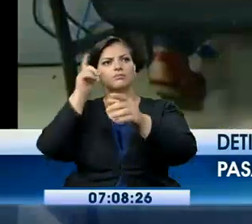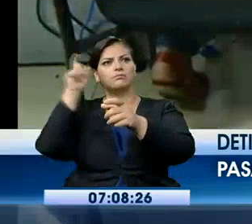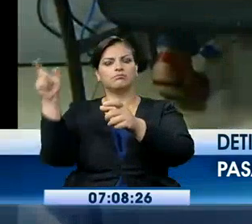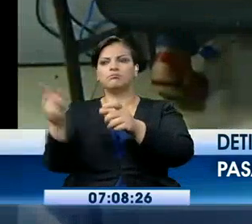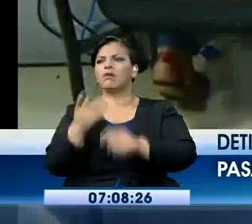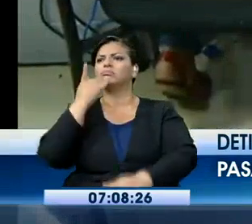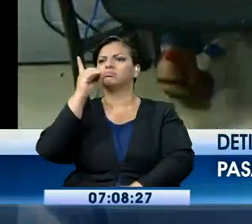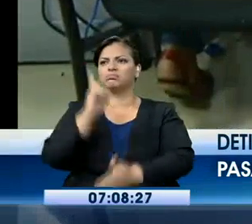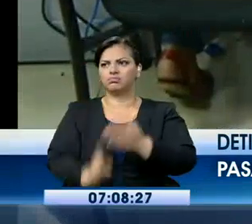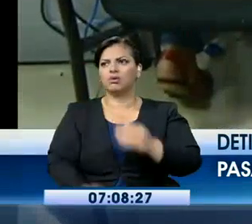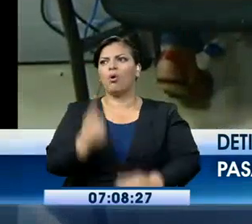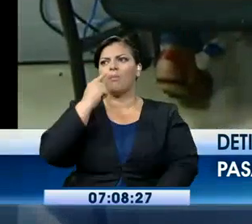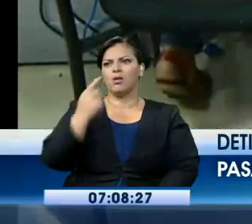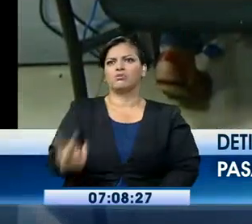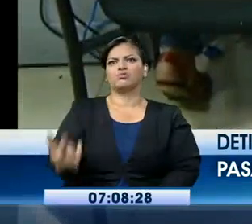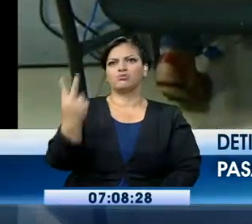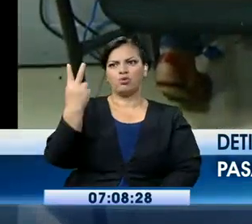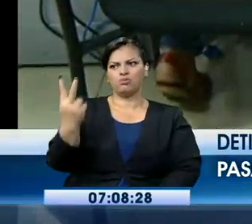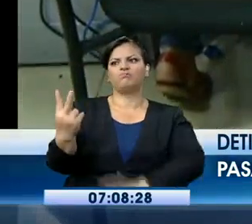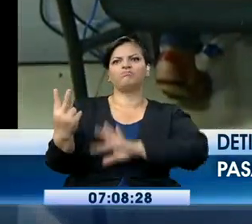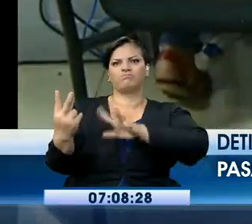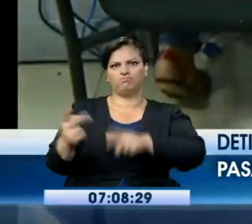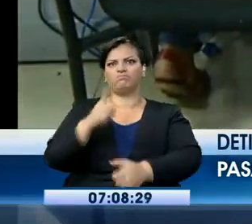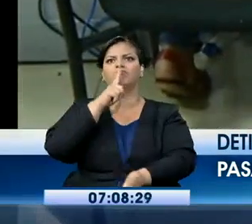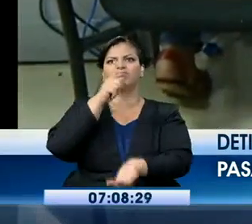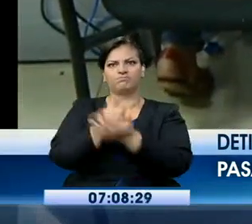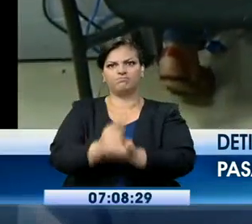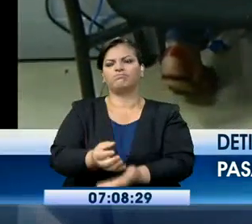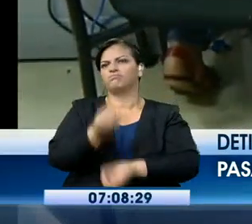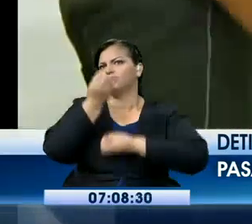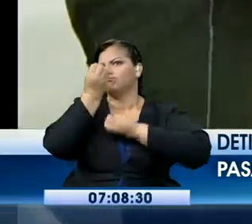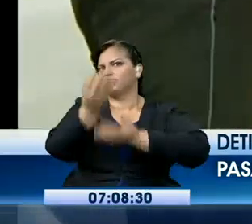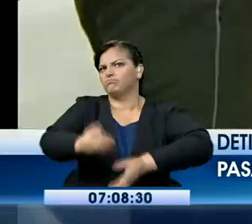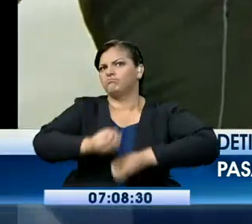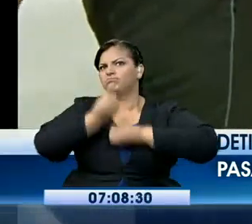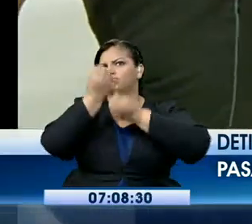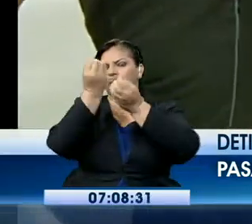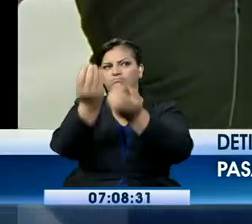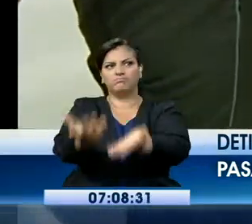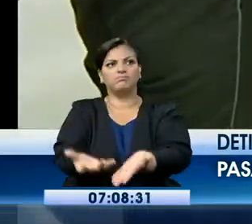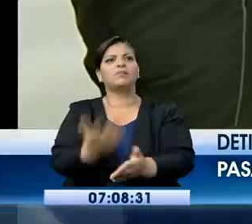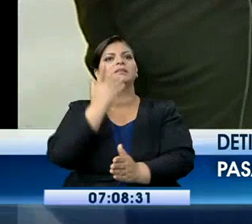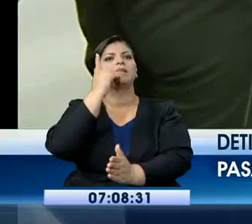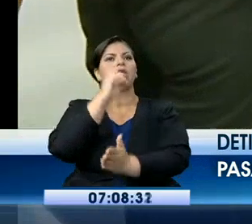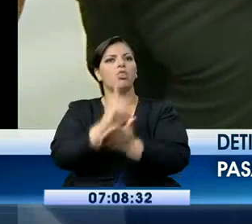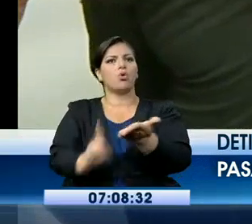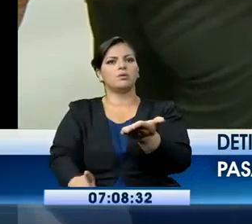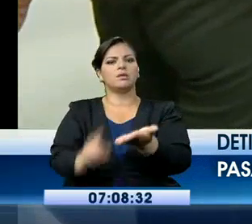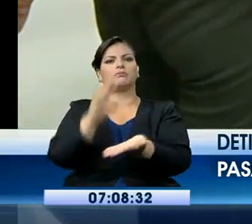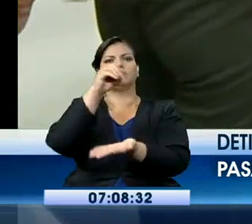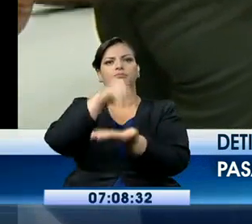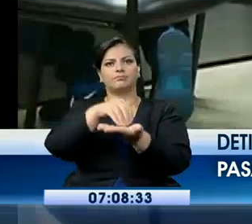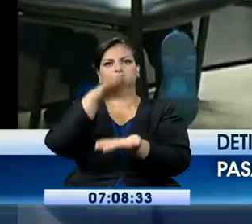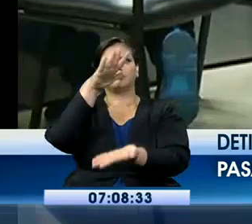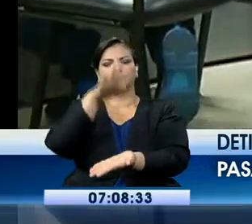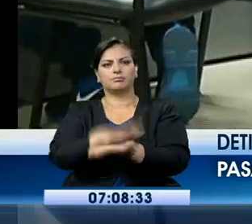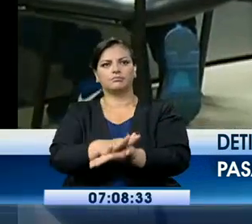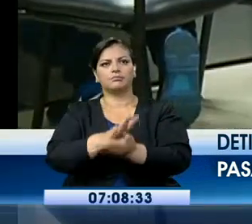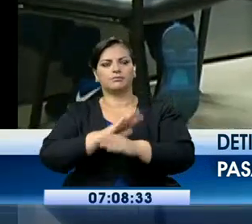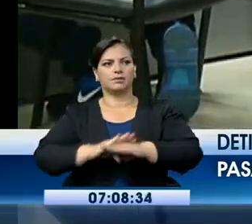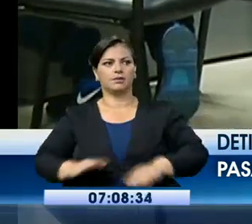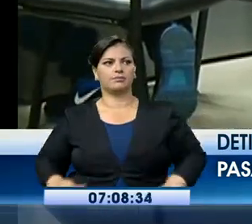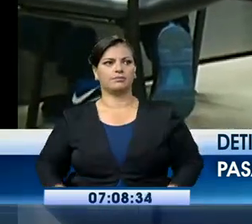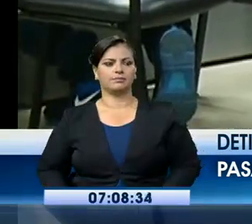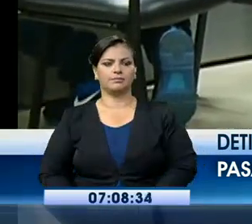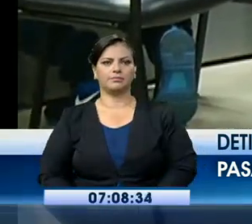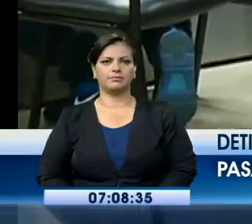la respectiva denuncia. Aseguran que fueron largos los instantes mientras los sospechosos supuestamente atracaban el